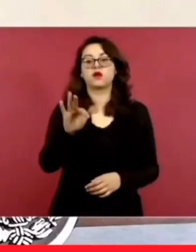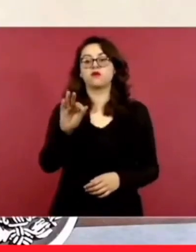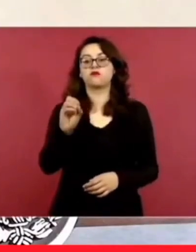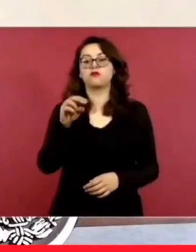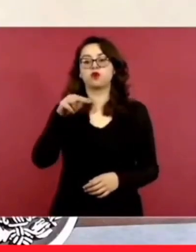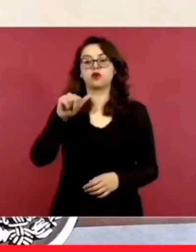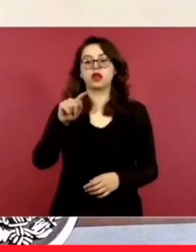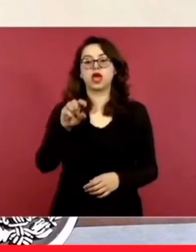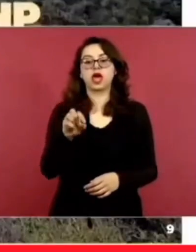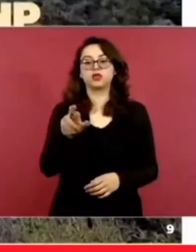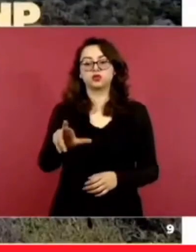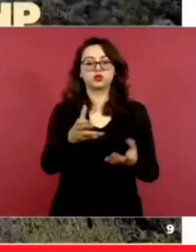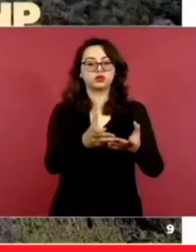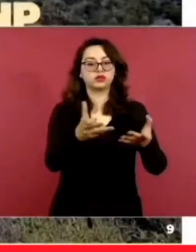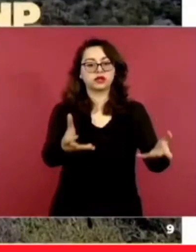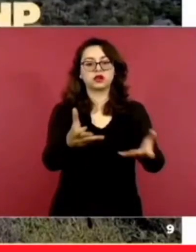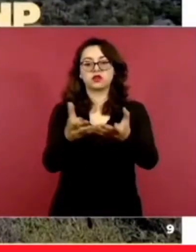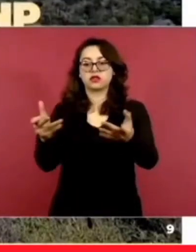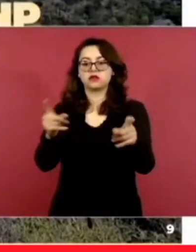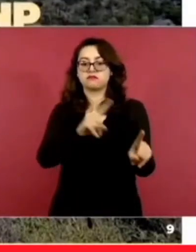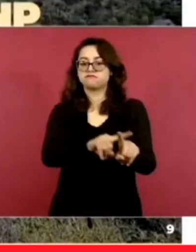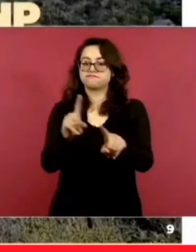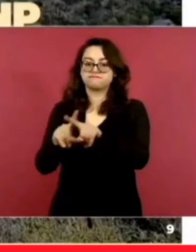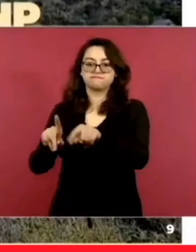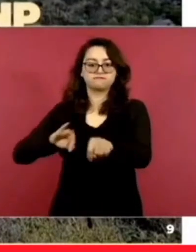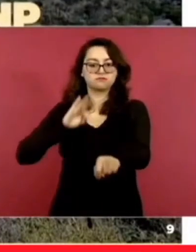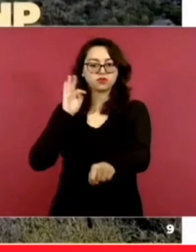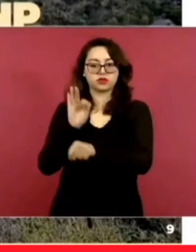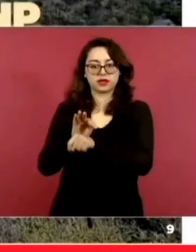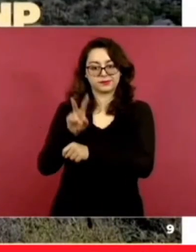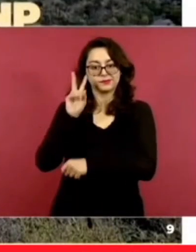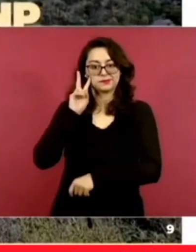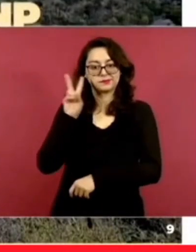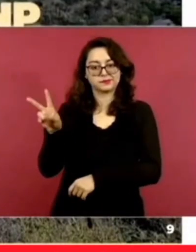Fonatur, crear áreas naturales protegidas. Son